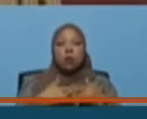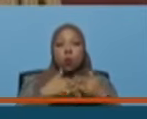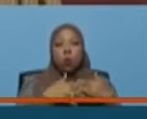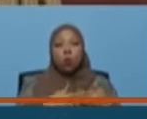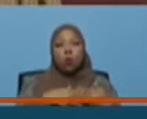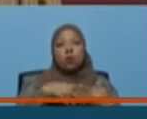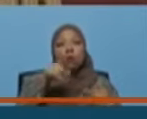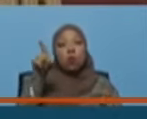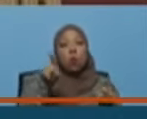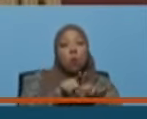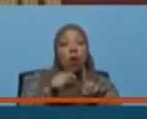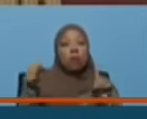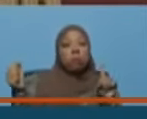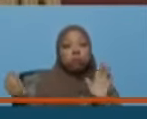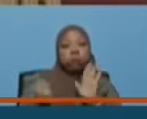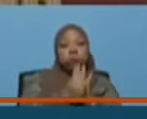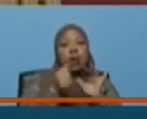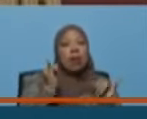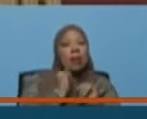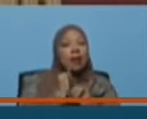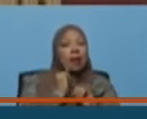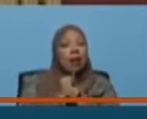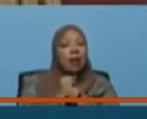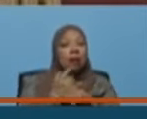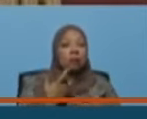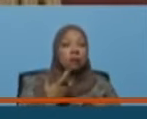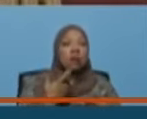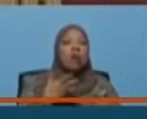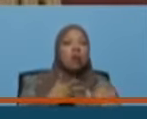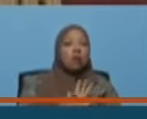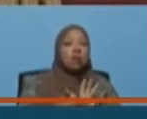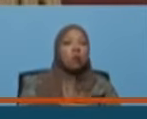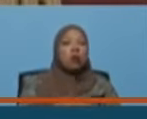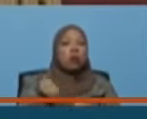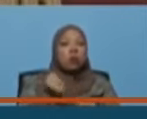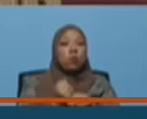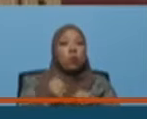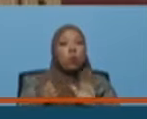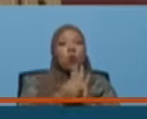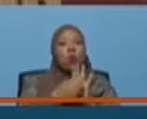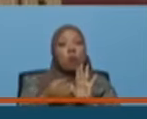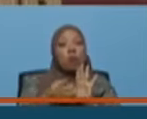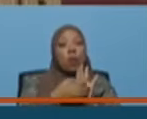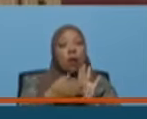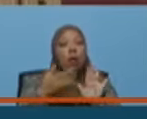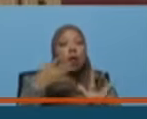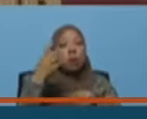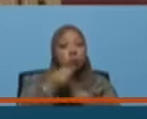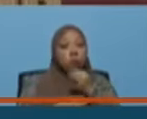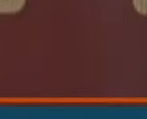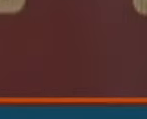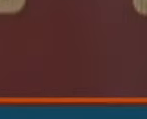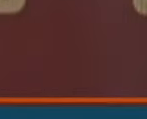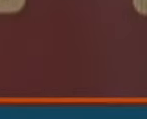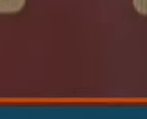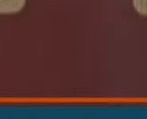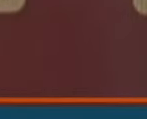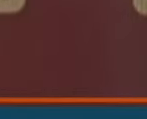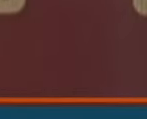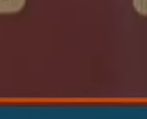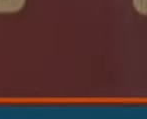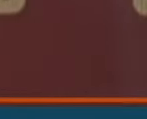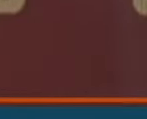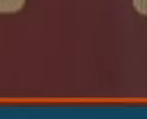que yo hablo de golpe Cibernético en este caso un golpe de estado ciber fascista criminal Mira